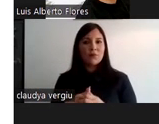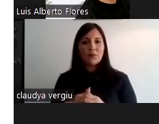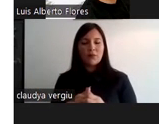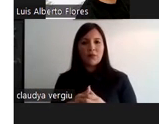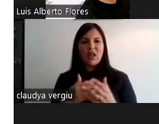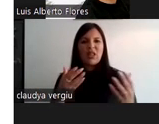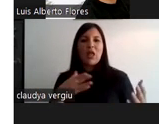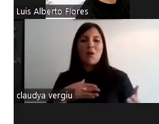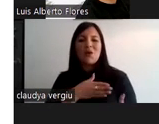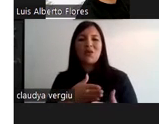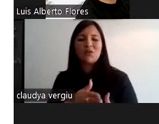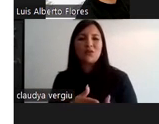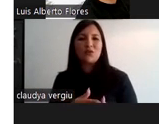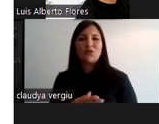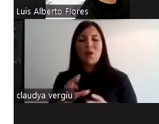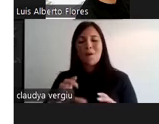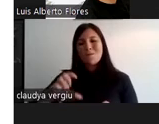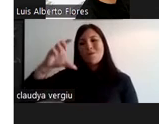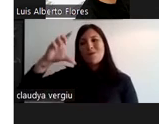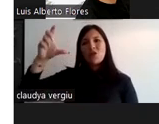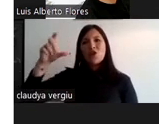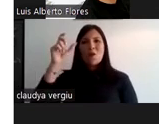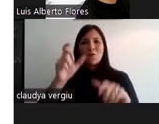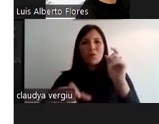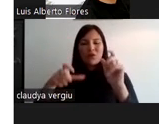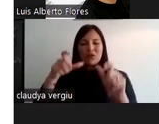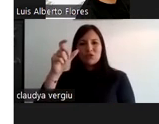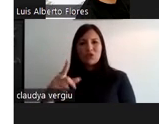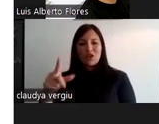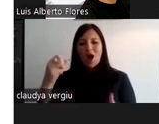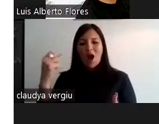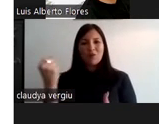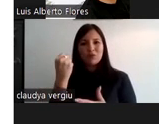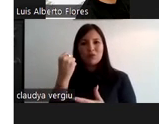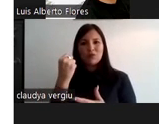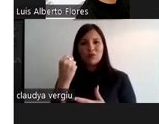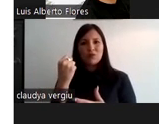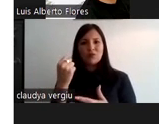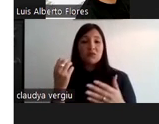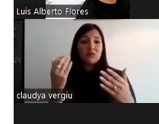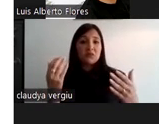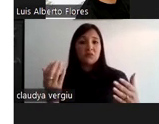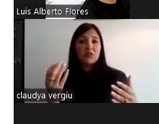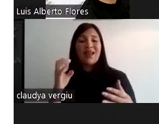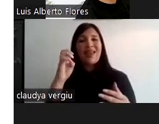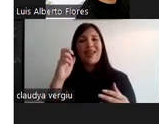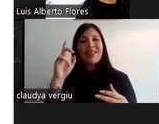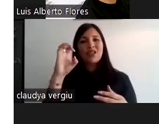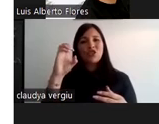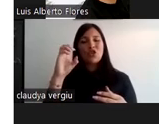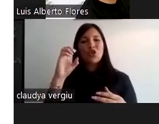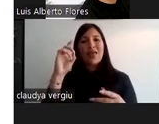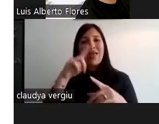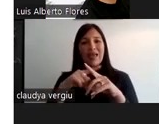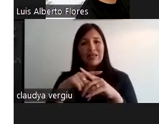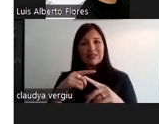predisposición y además es el mayor número de personas que podríamos apostar no en el caso de la generación x y baby inmunes